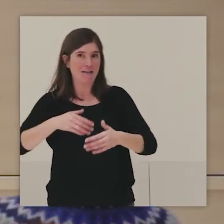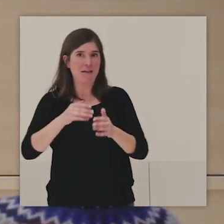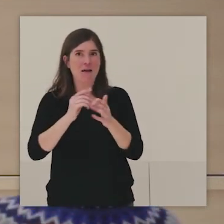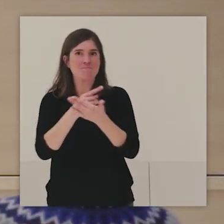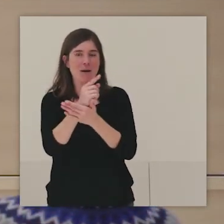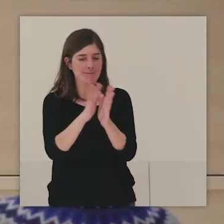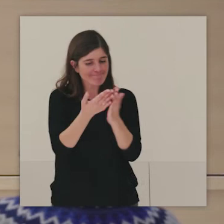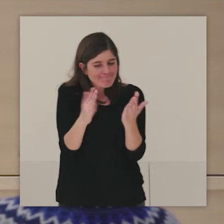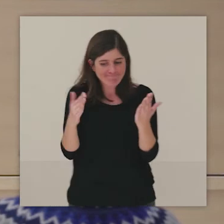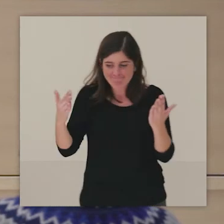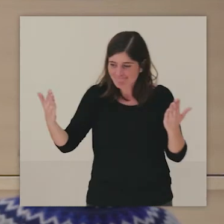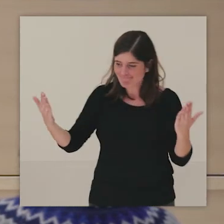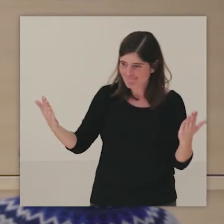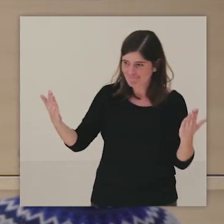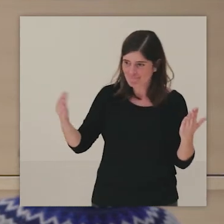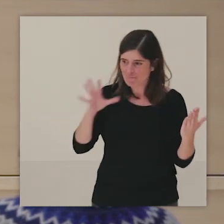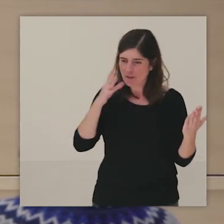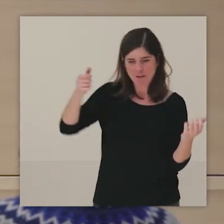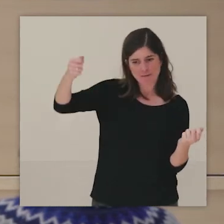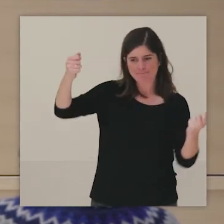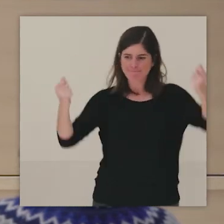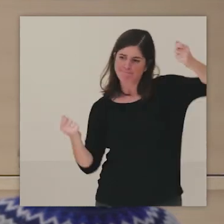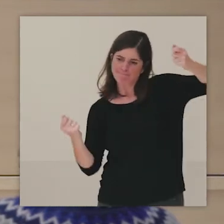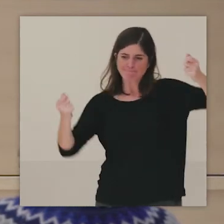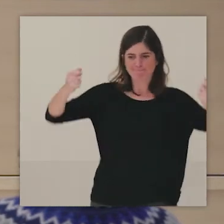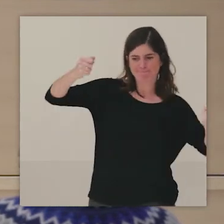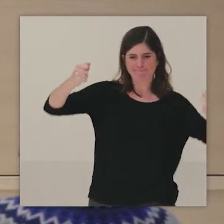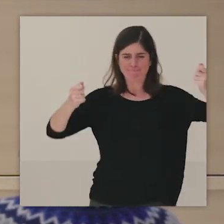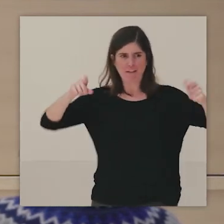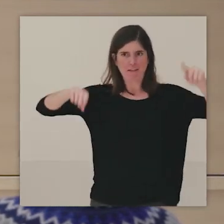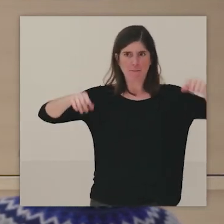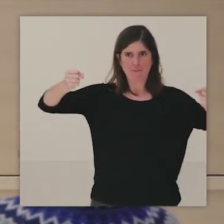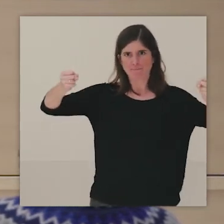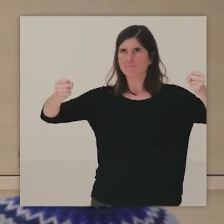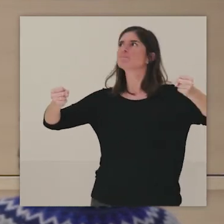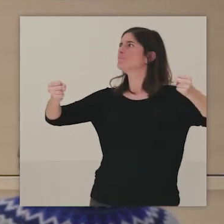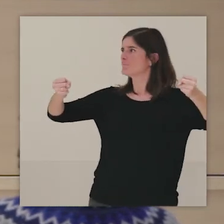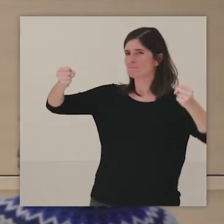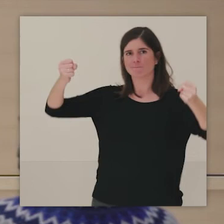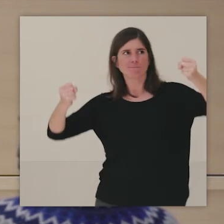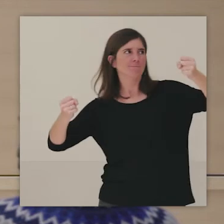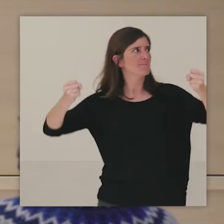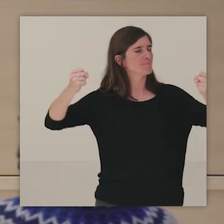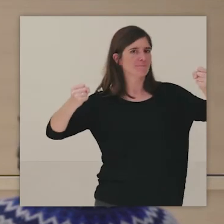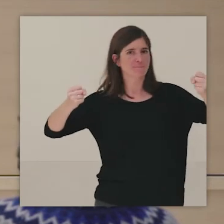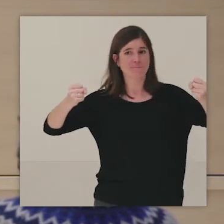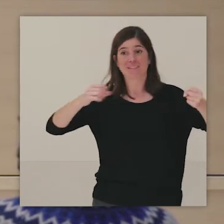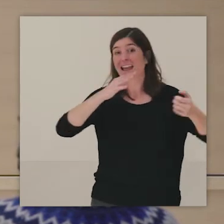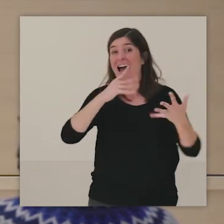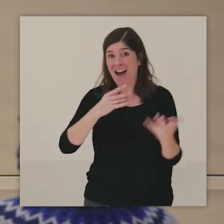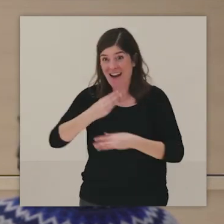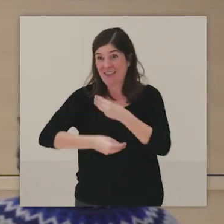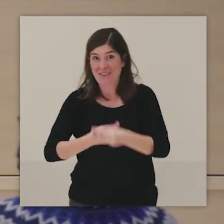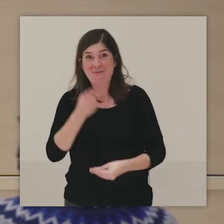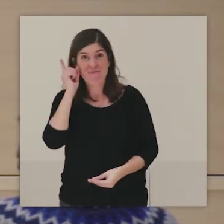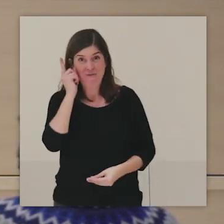el mapa y teníamos la calle y era como que aquí vamos girando en función de cómo estaba. Hoy lo hacemos